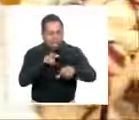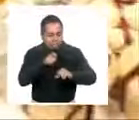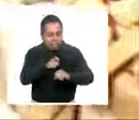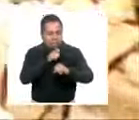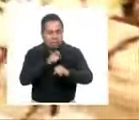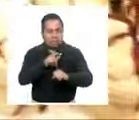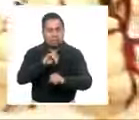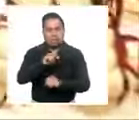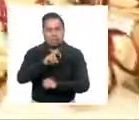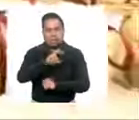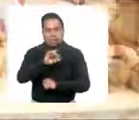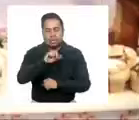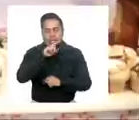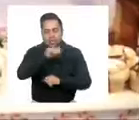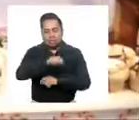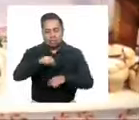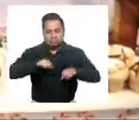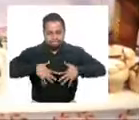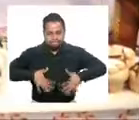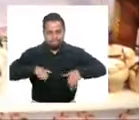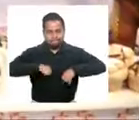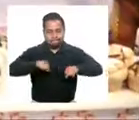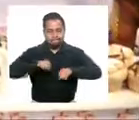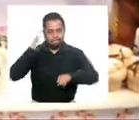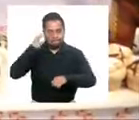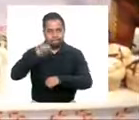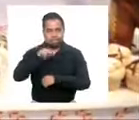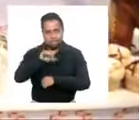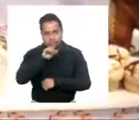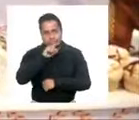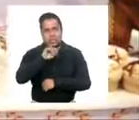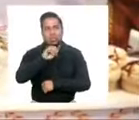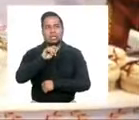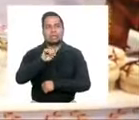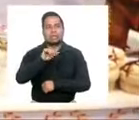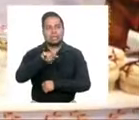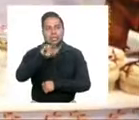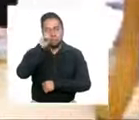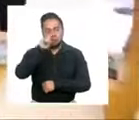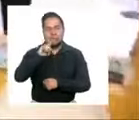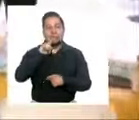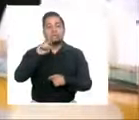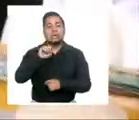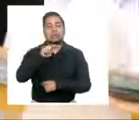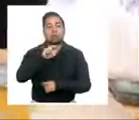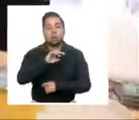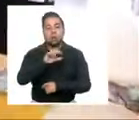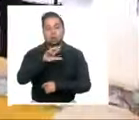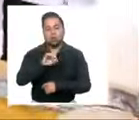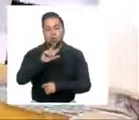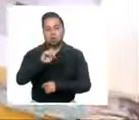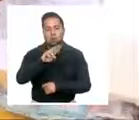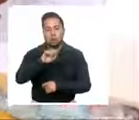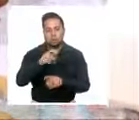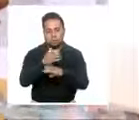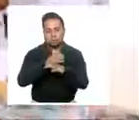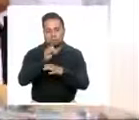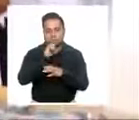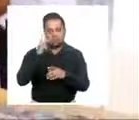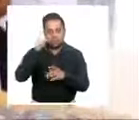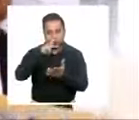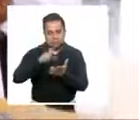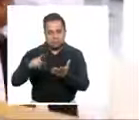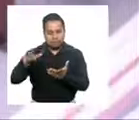textiles de Teotitlán del Valle, Santa Ana del Valle, San Lucas Ojitlán y San Juan Colorado, y un cafetalero de la zona de